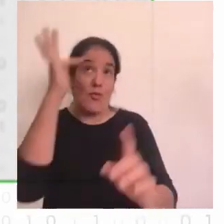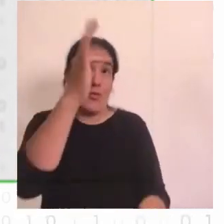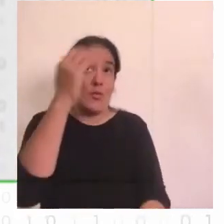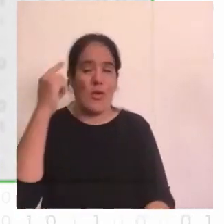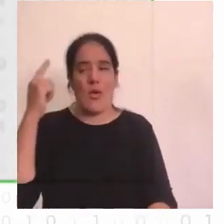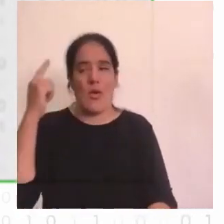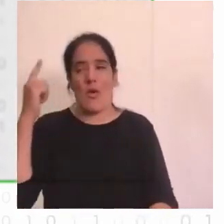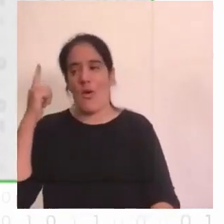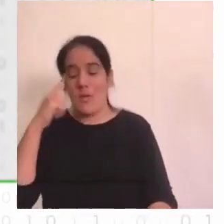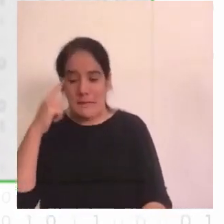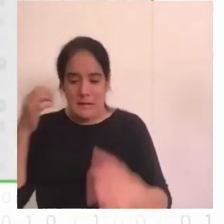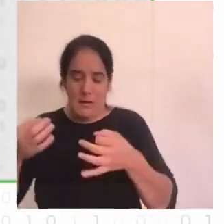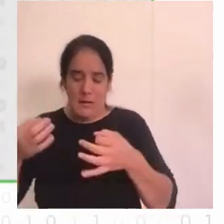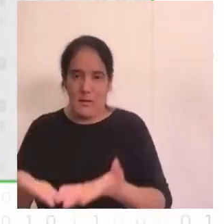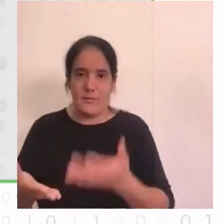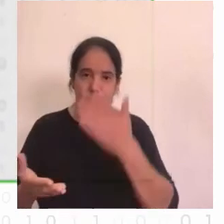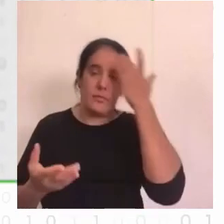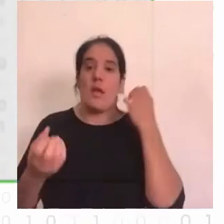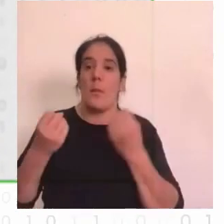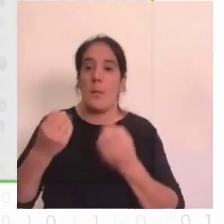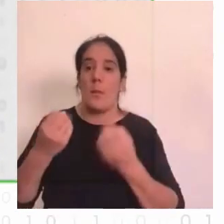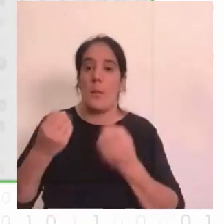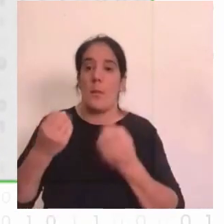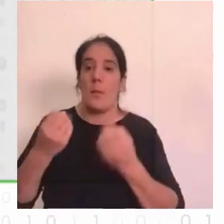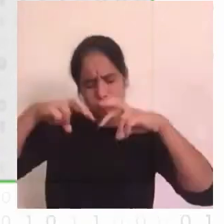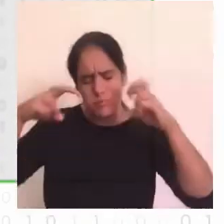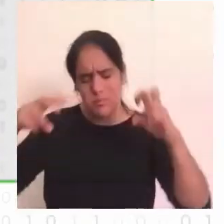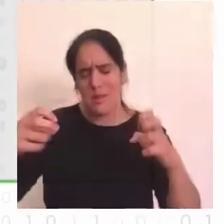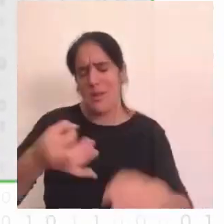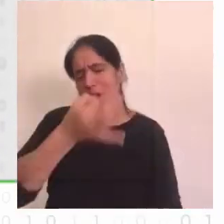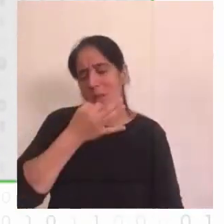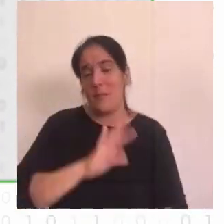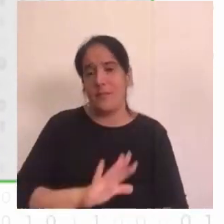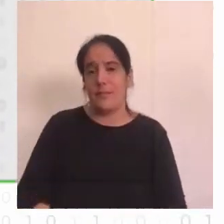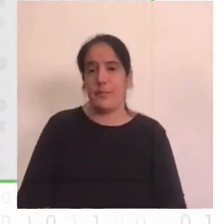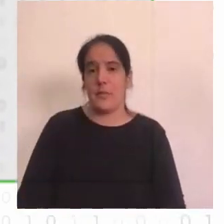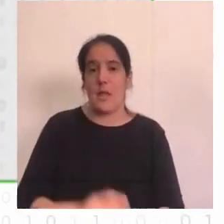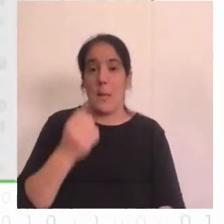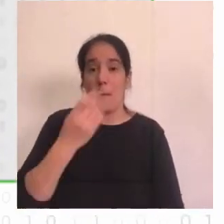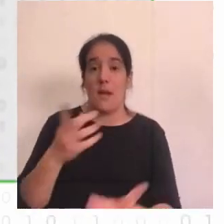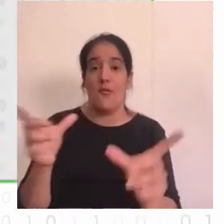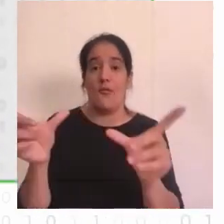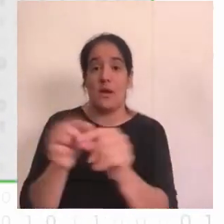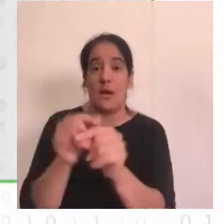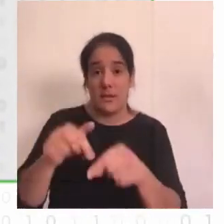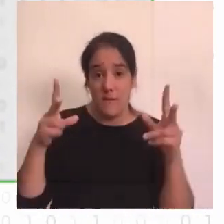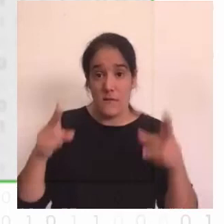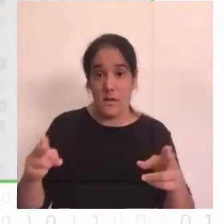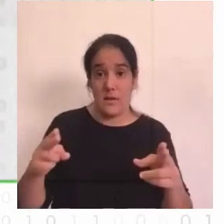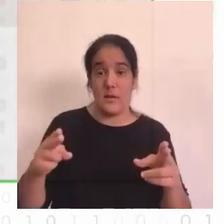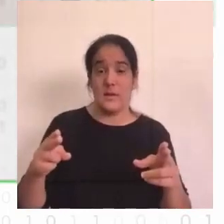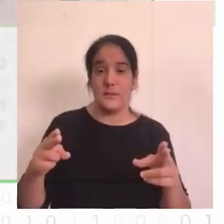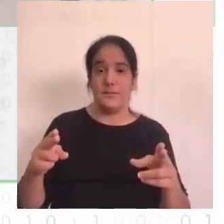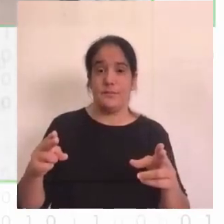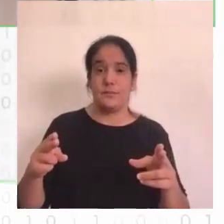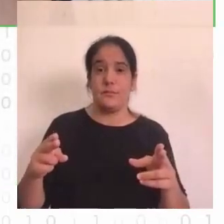seguir investigando tal como nos comentabas. Y para finalizar este bloque, procedemos con la presentación de Marcela